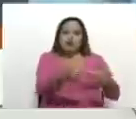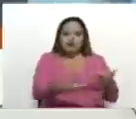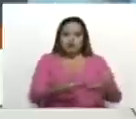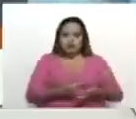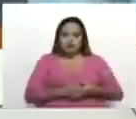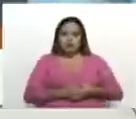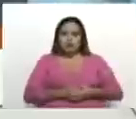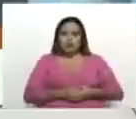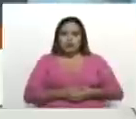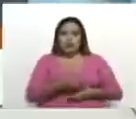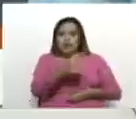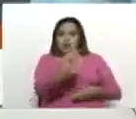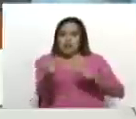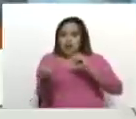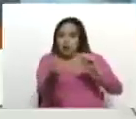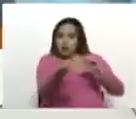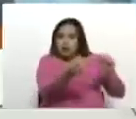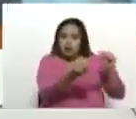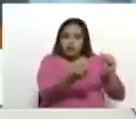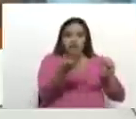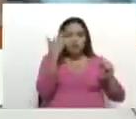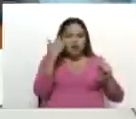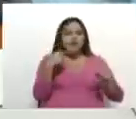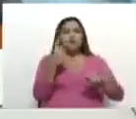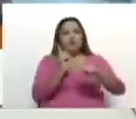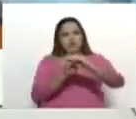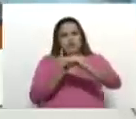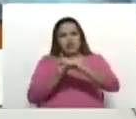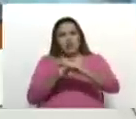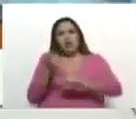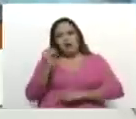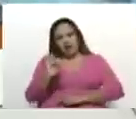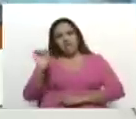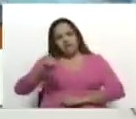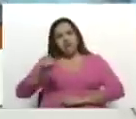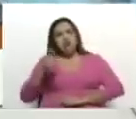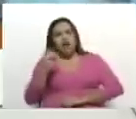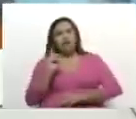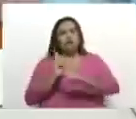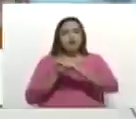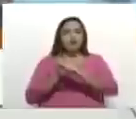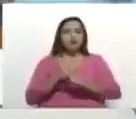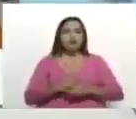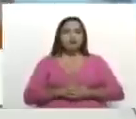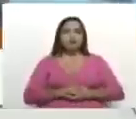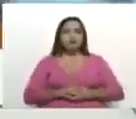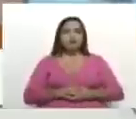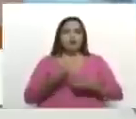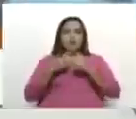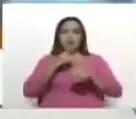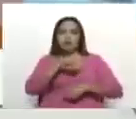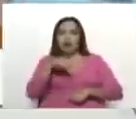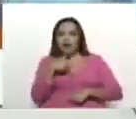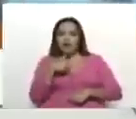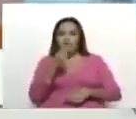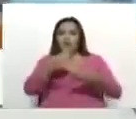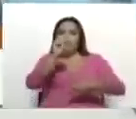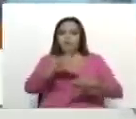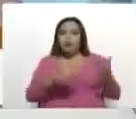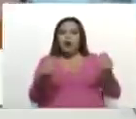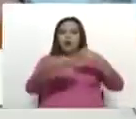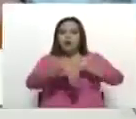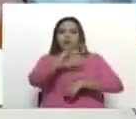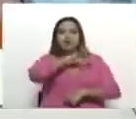de esas conversaciones Más allá de las consecuencias positivas que también las han habido nosotros firmamos un acuerdo social